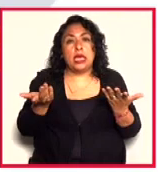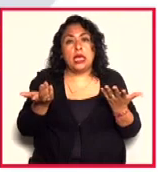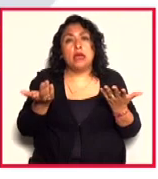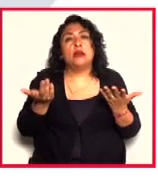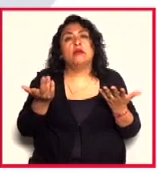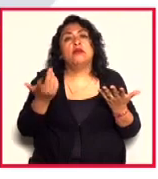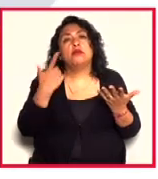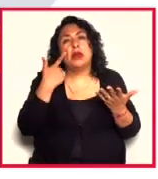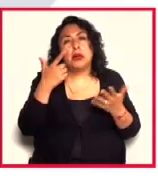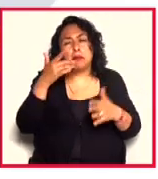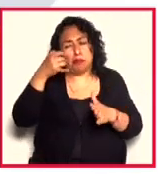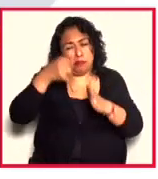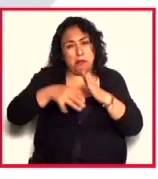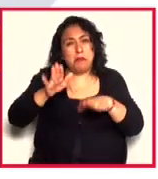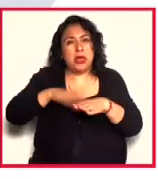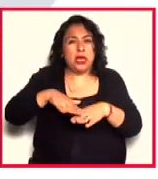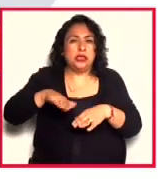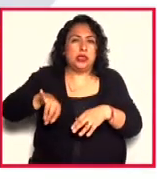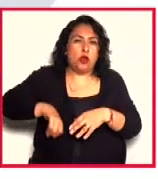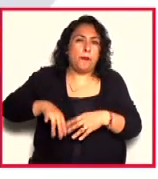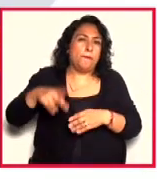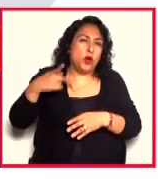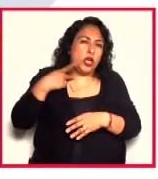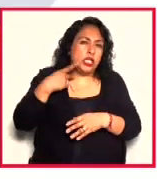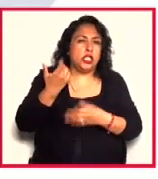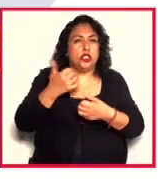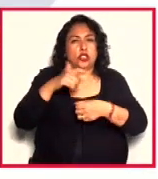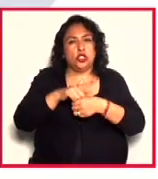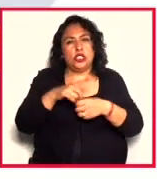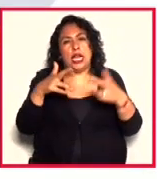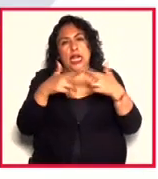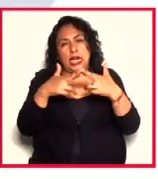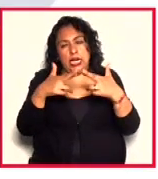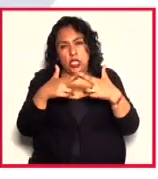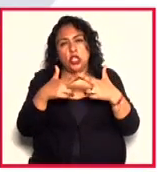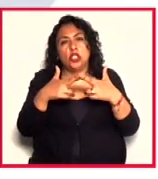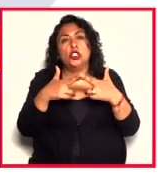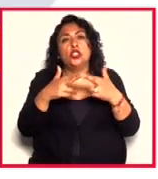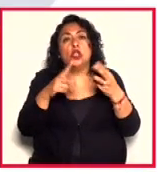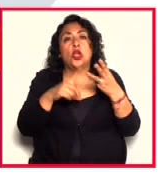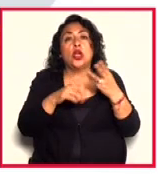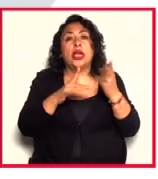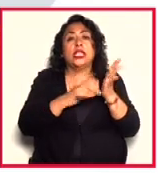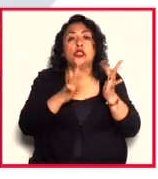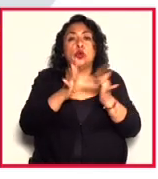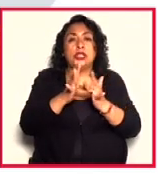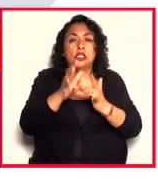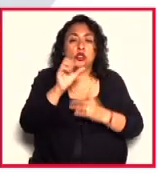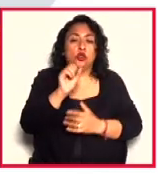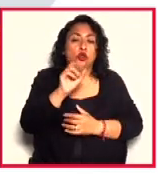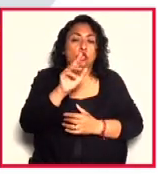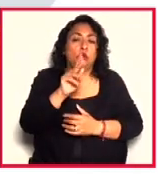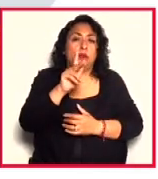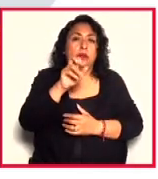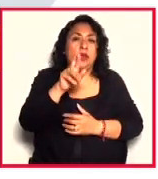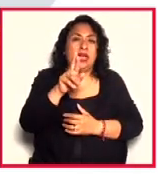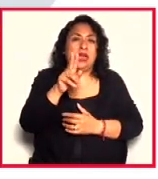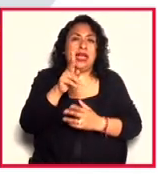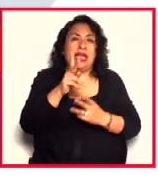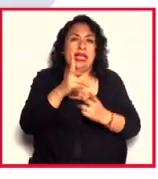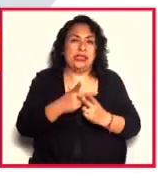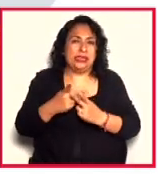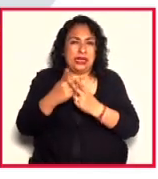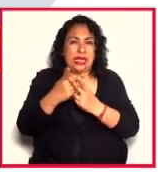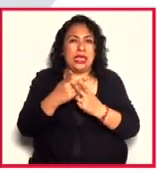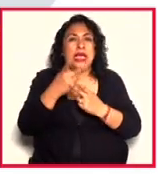más interesantes políticos, sociales, religiosos de la pasión. Jesucristo Superestrella, que no es un oratorio, es una ópera rock.